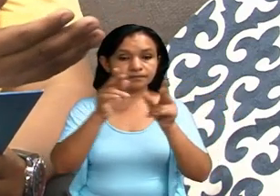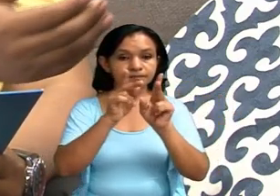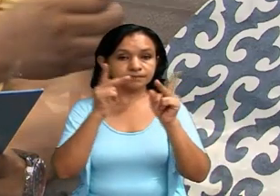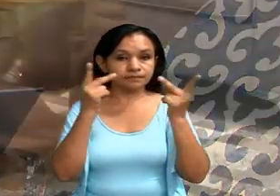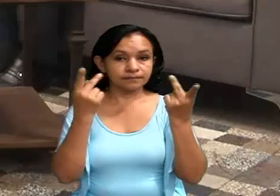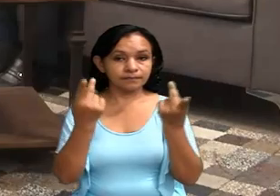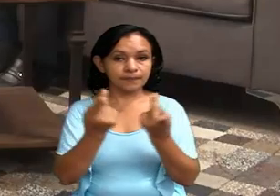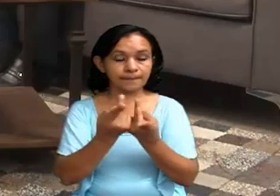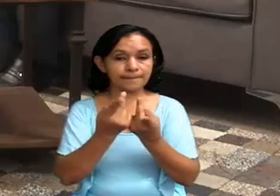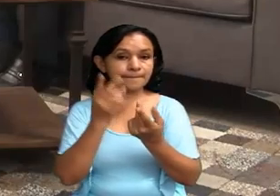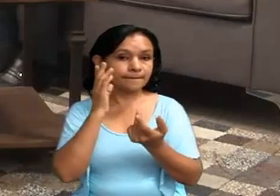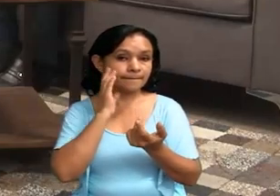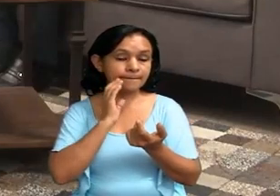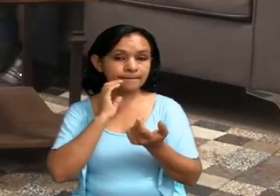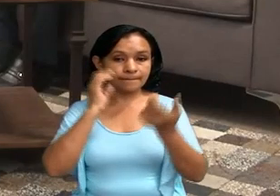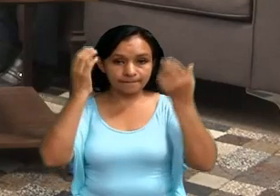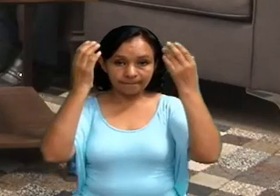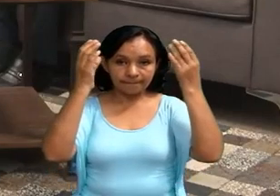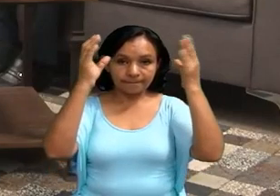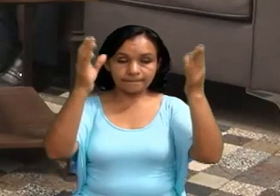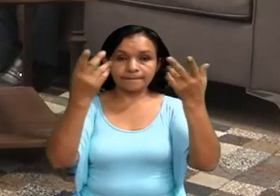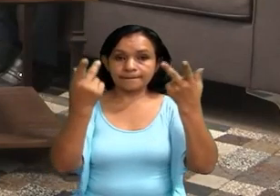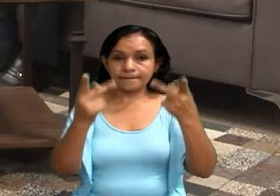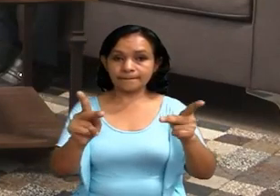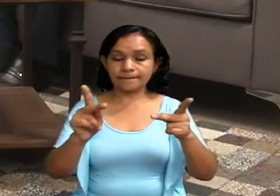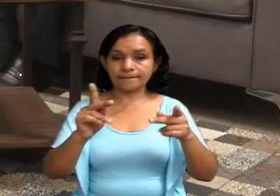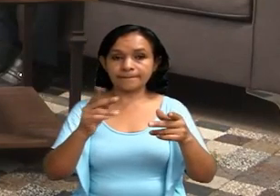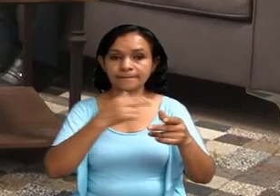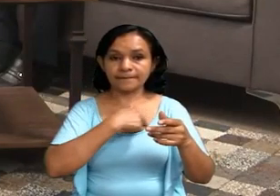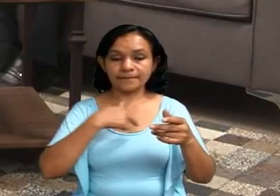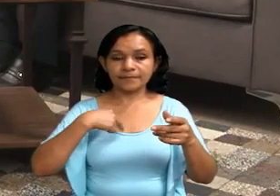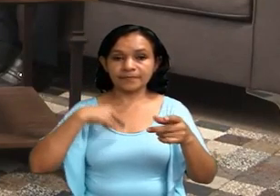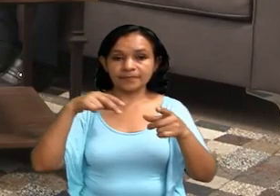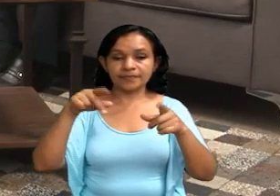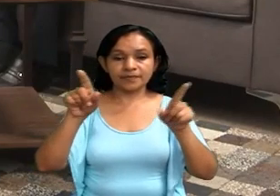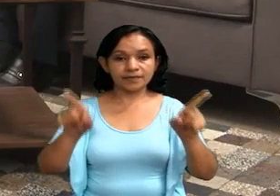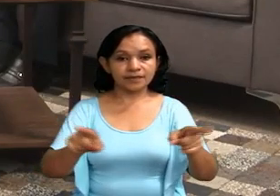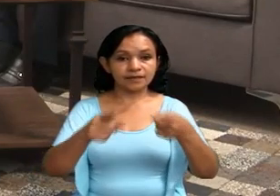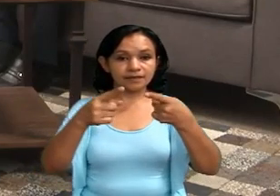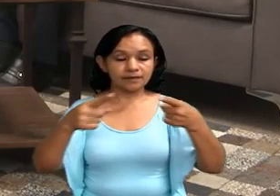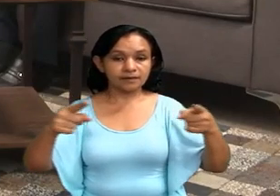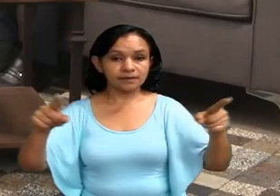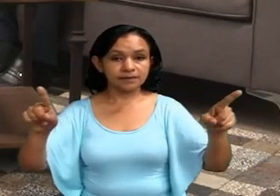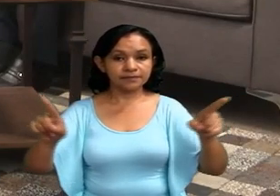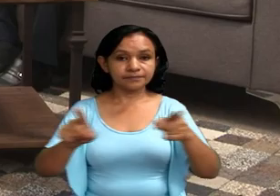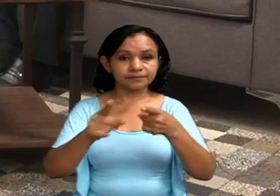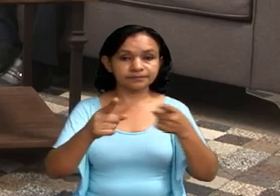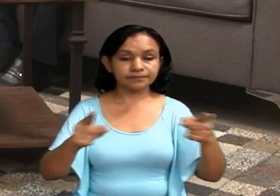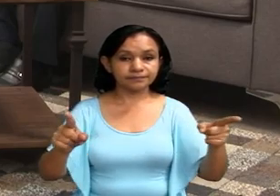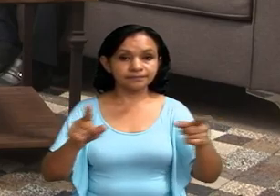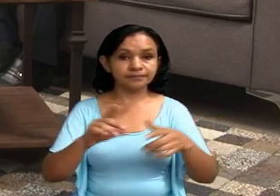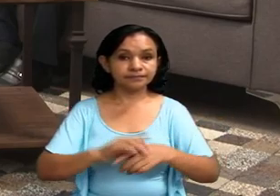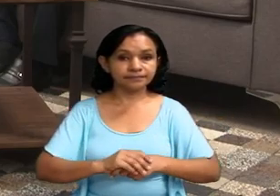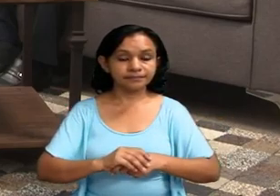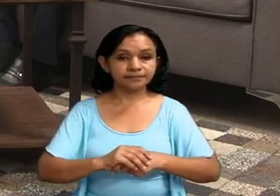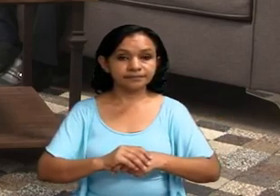estas expresiones culturales, pero también a partir de las orquestas juveniles y los coros se da una